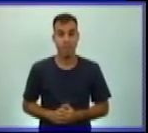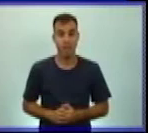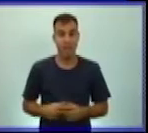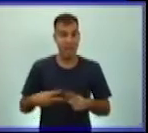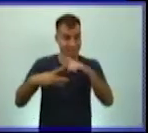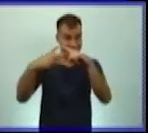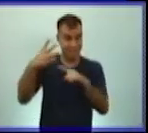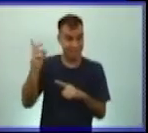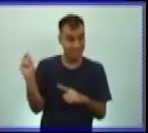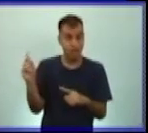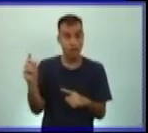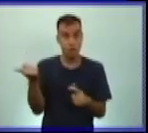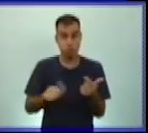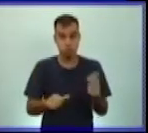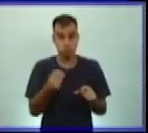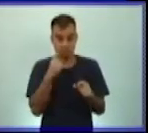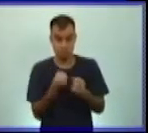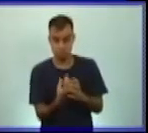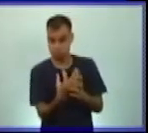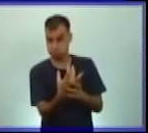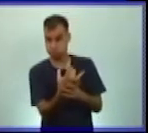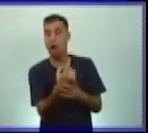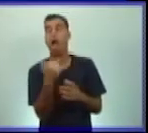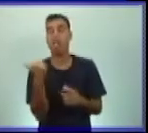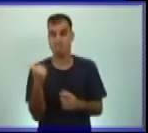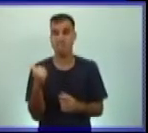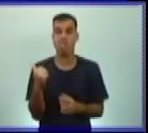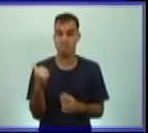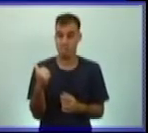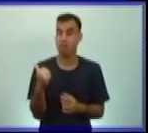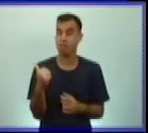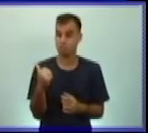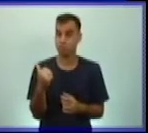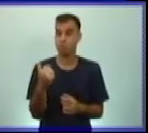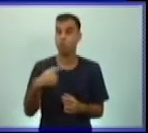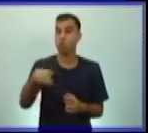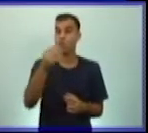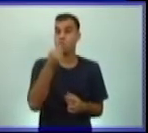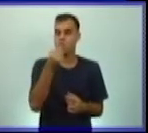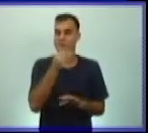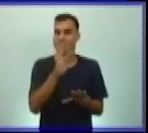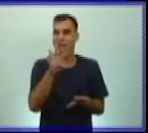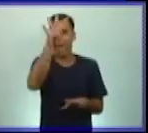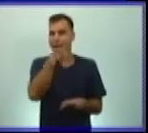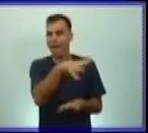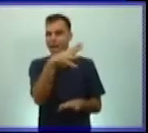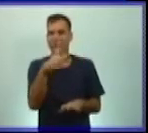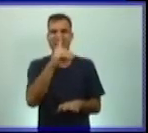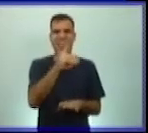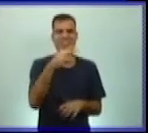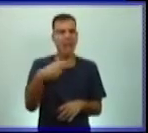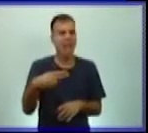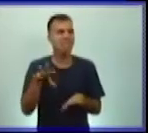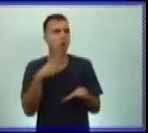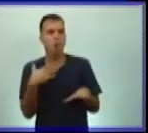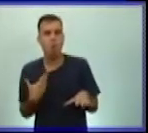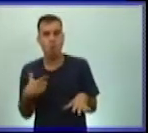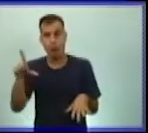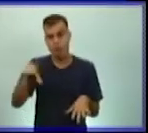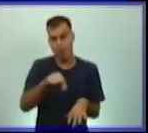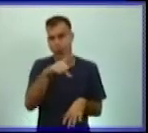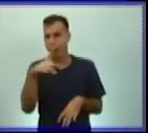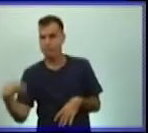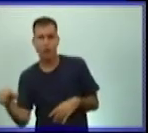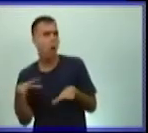que sucede con la energía en cada una de ellas para que ustedes puedan representar el delta H de cada una de estas